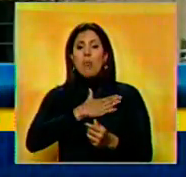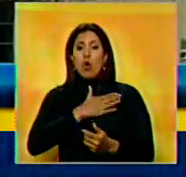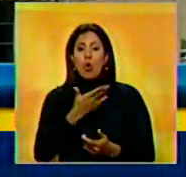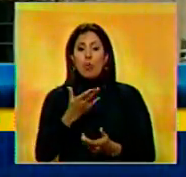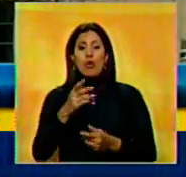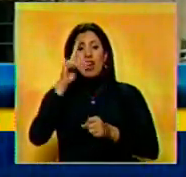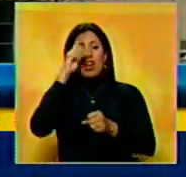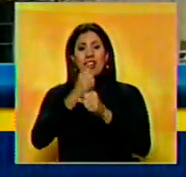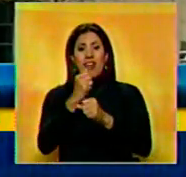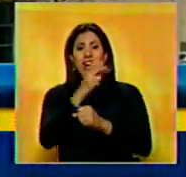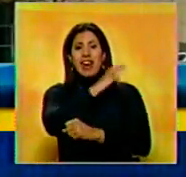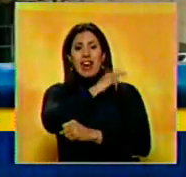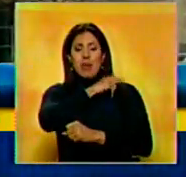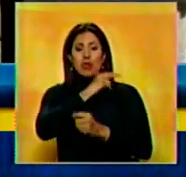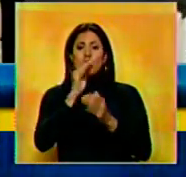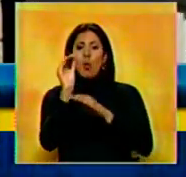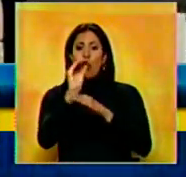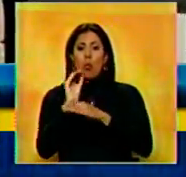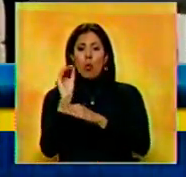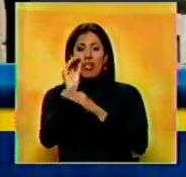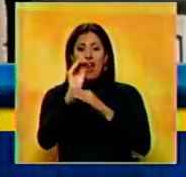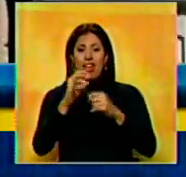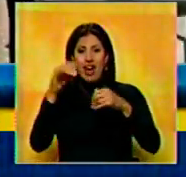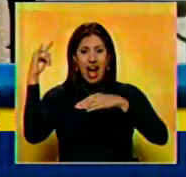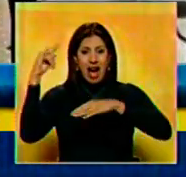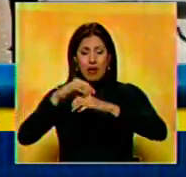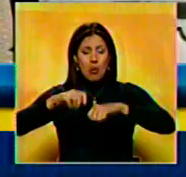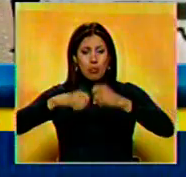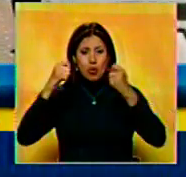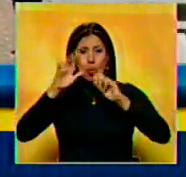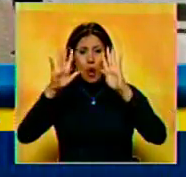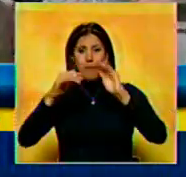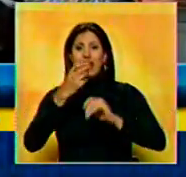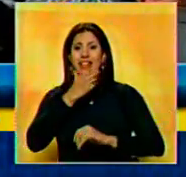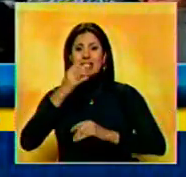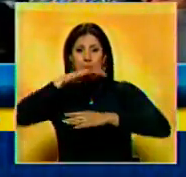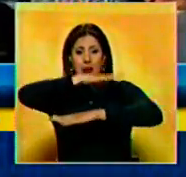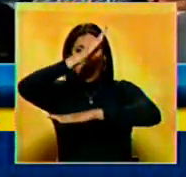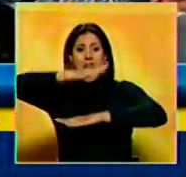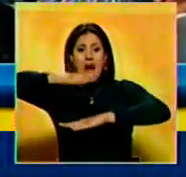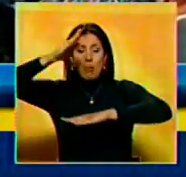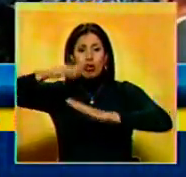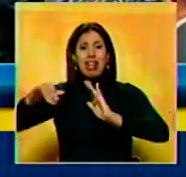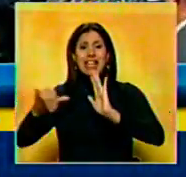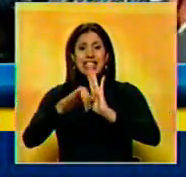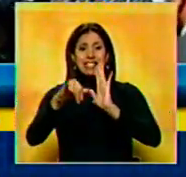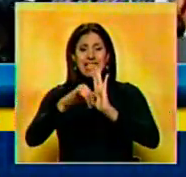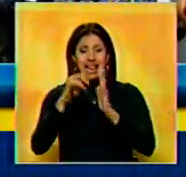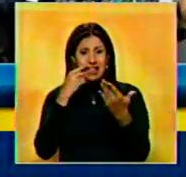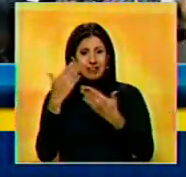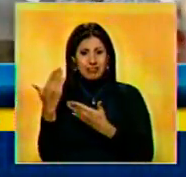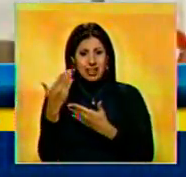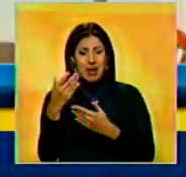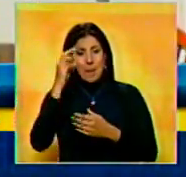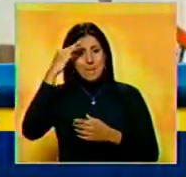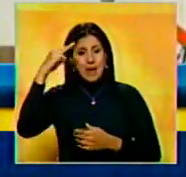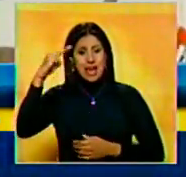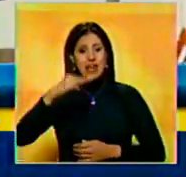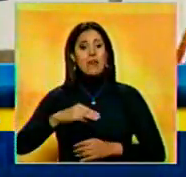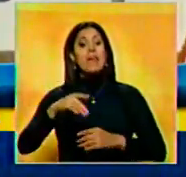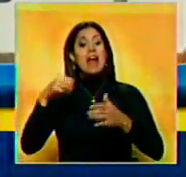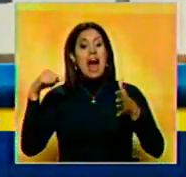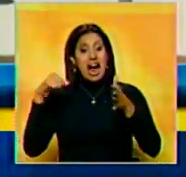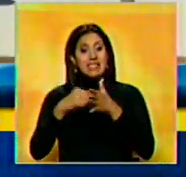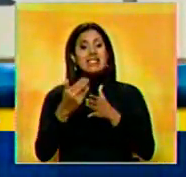propietario, operador y encargado del mantenimiento de la aeronave que se estrelló el 9 de diciembre en las montañas cerca de Iturbide, México. En